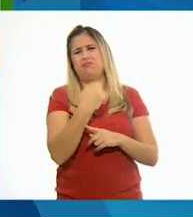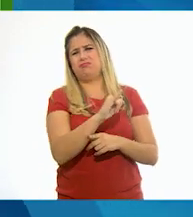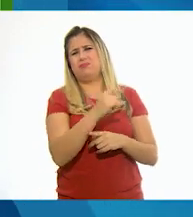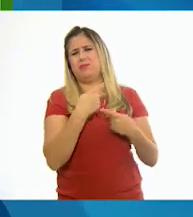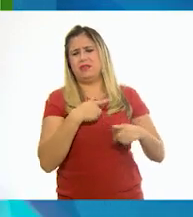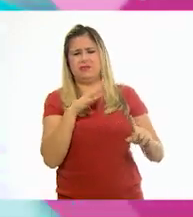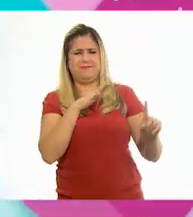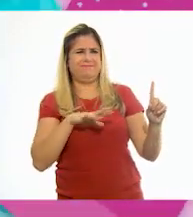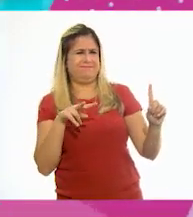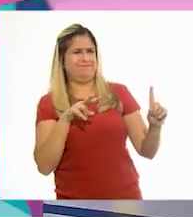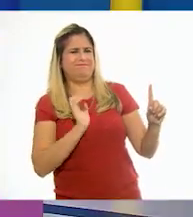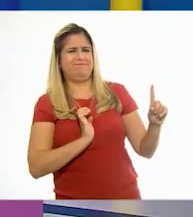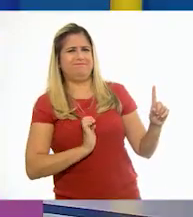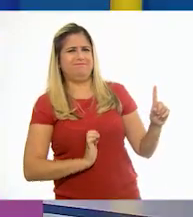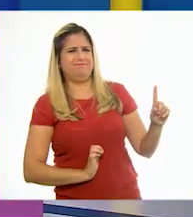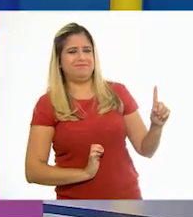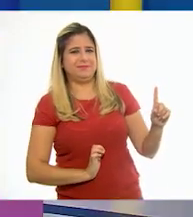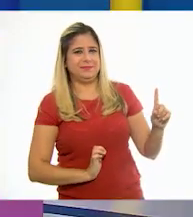demás.